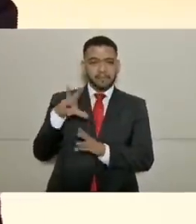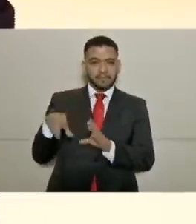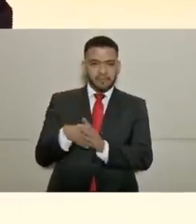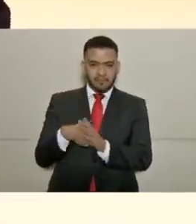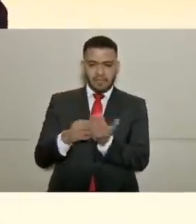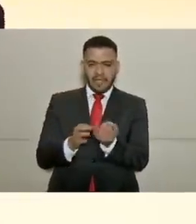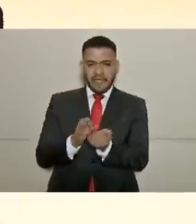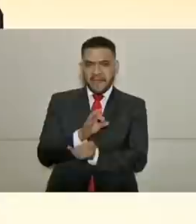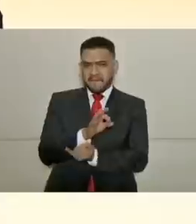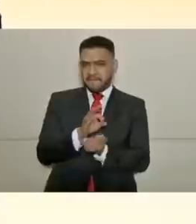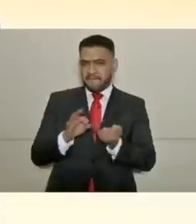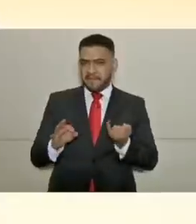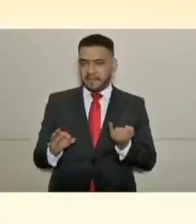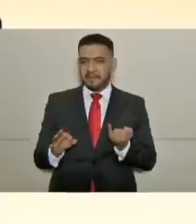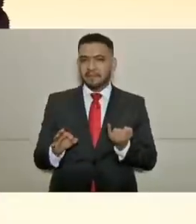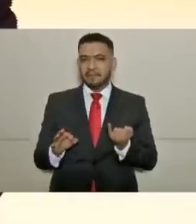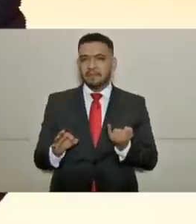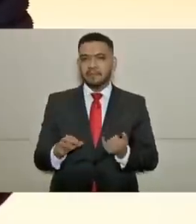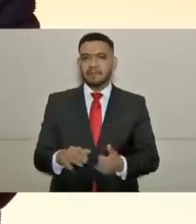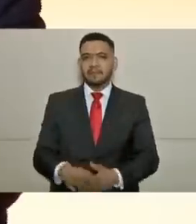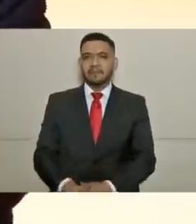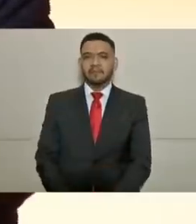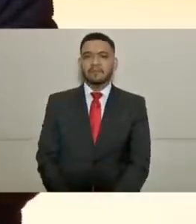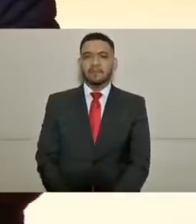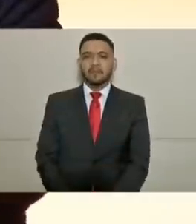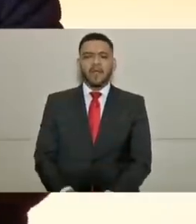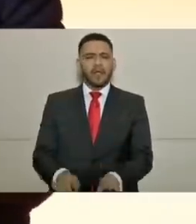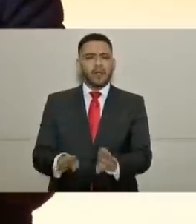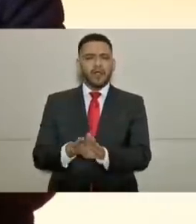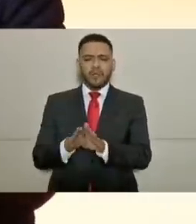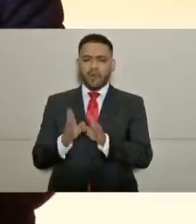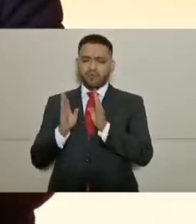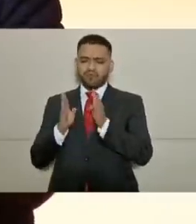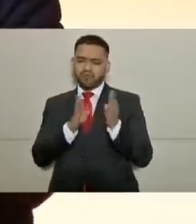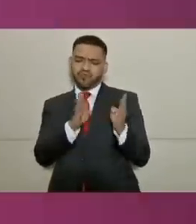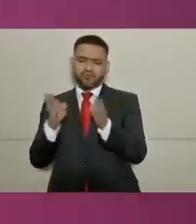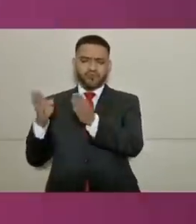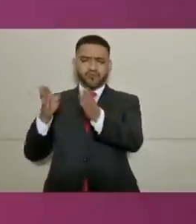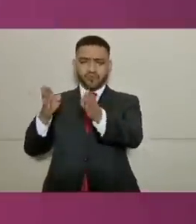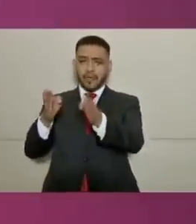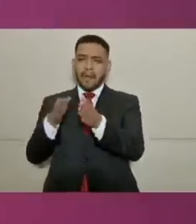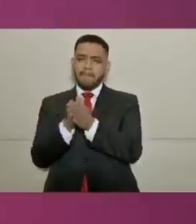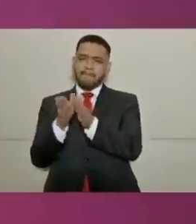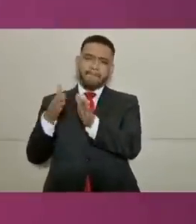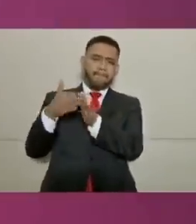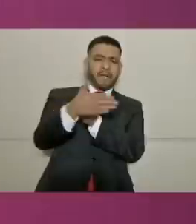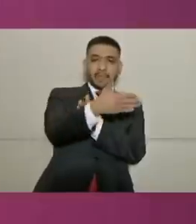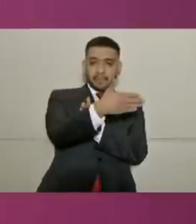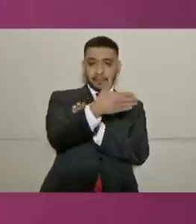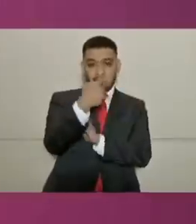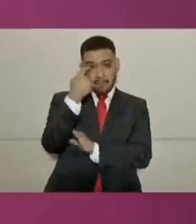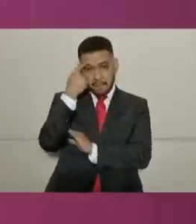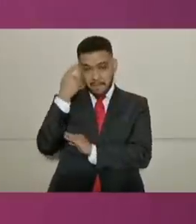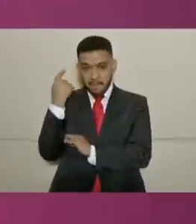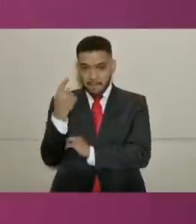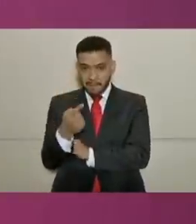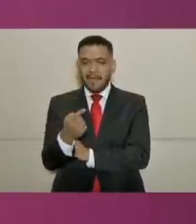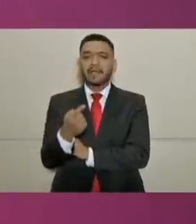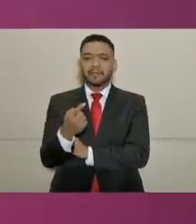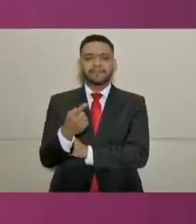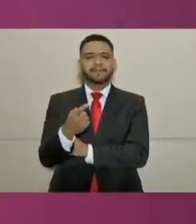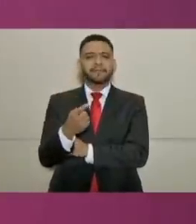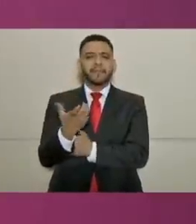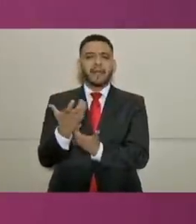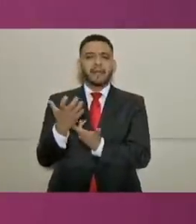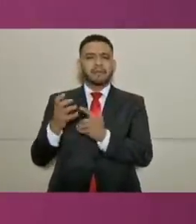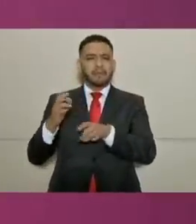con una desviación, un periférico, para librar de los